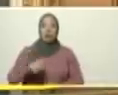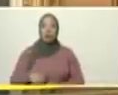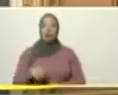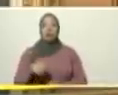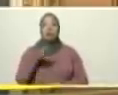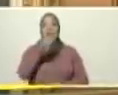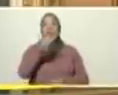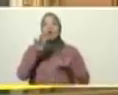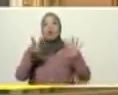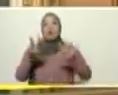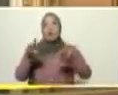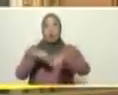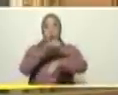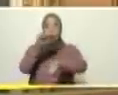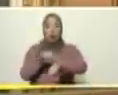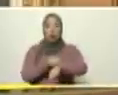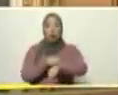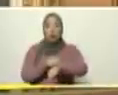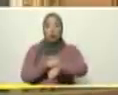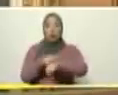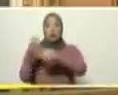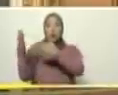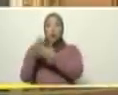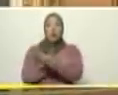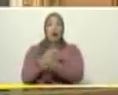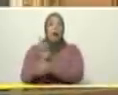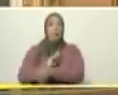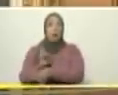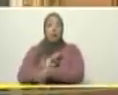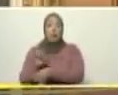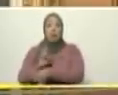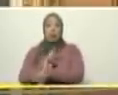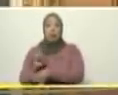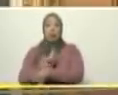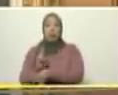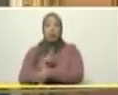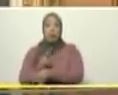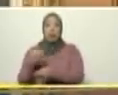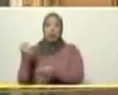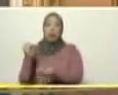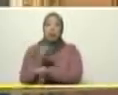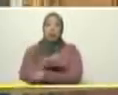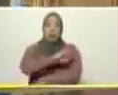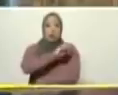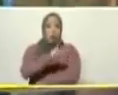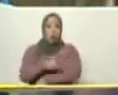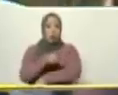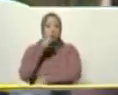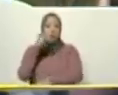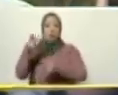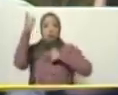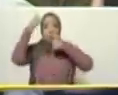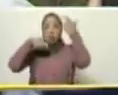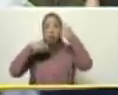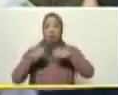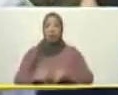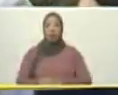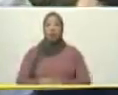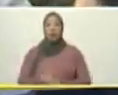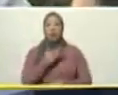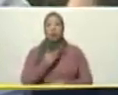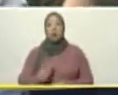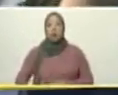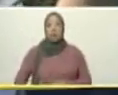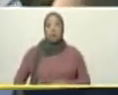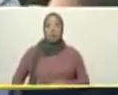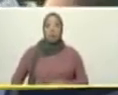48 horas un golpe de Estado que desalojó del poder al comandante Hugo Chávez como presidente